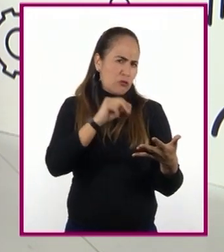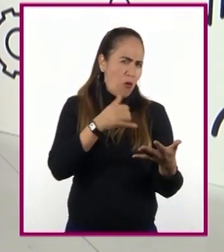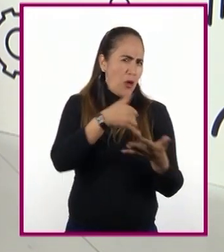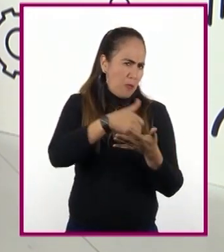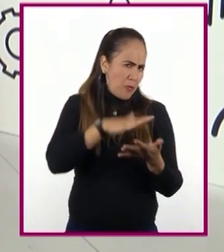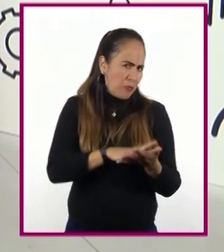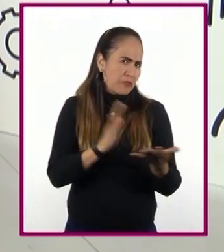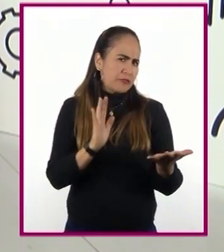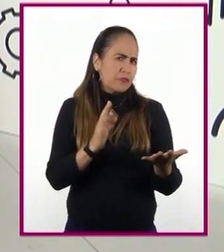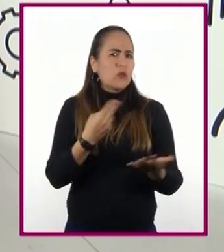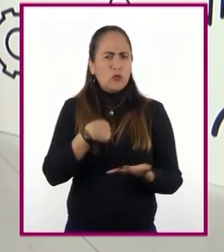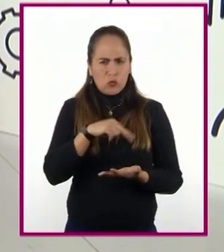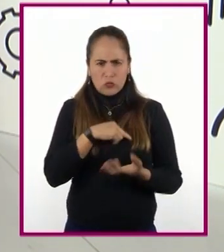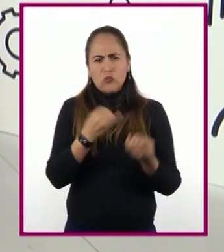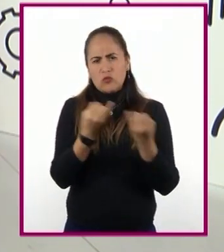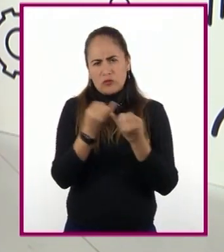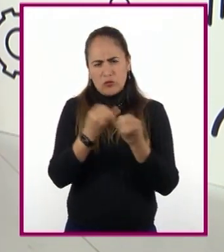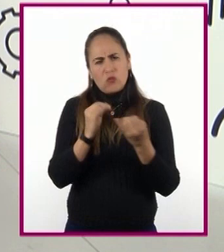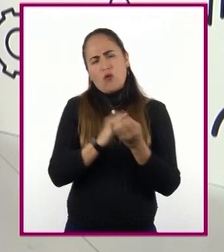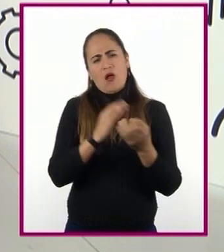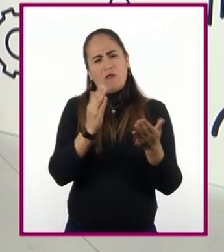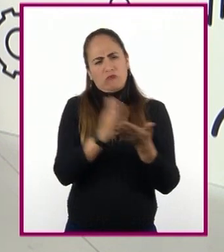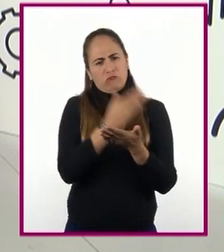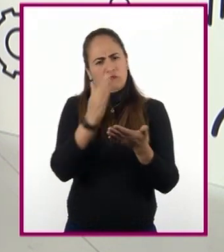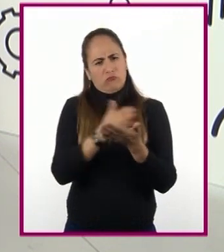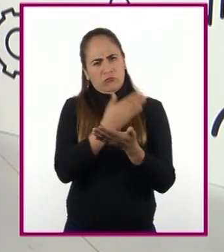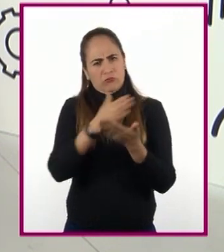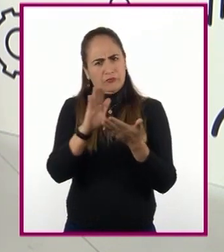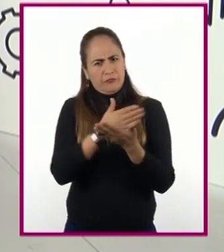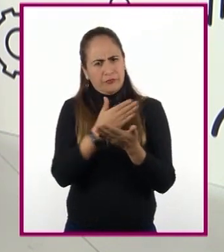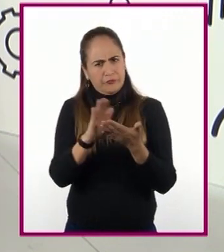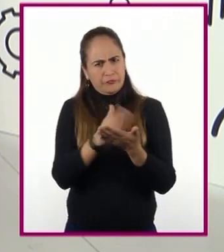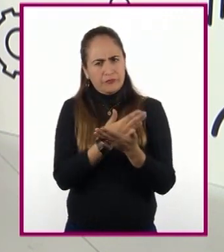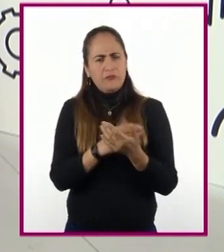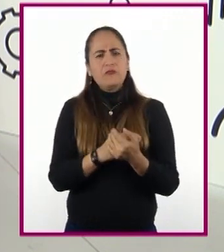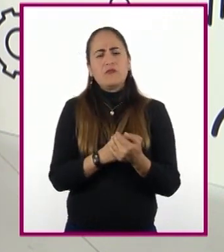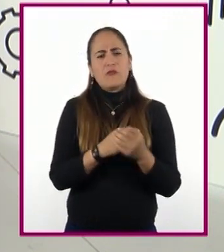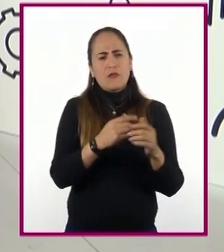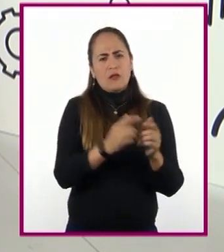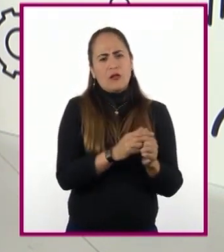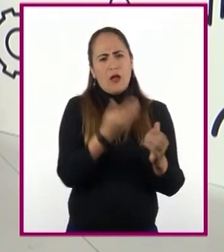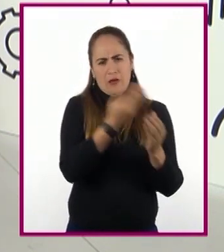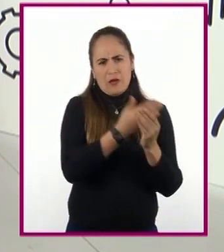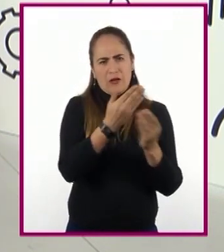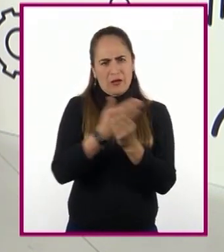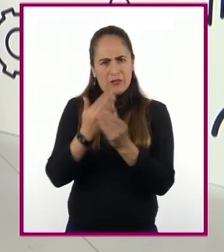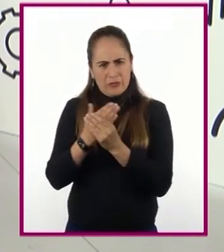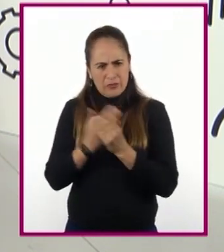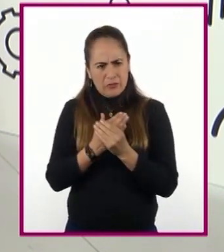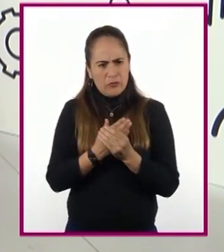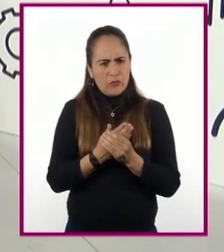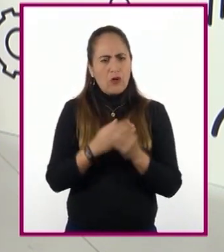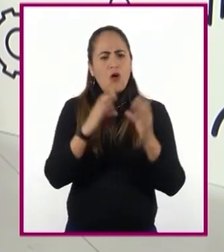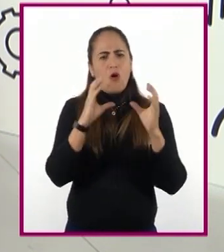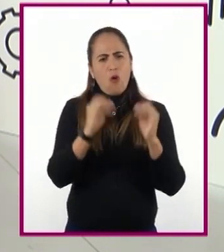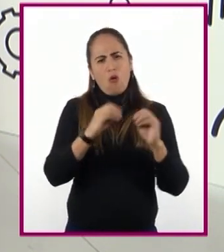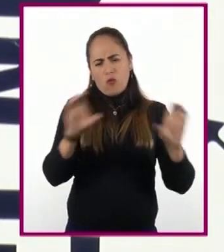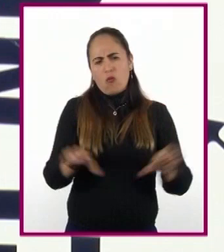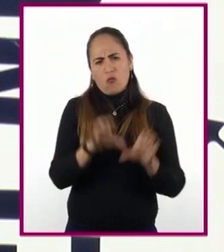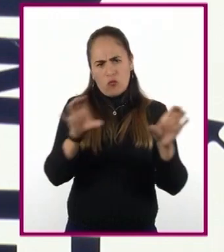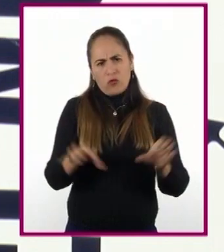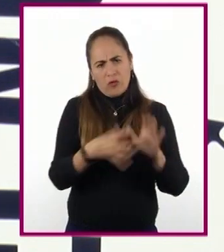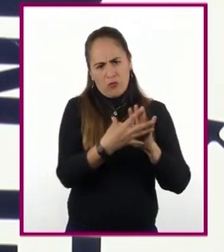incluso nosotros podemos tenerlas ya clasificadas o tenerlas directamente en nuestro dispositivo o nuestra